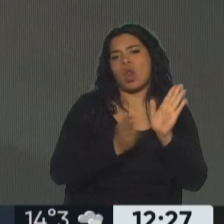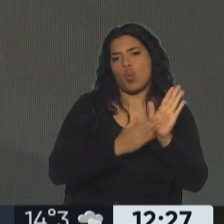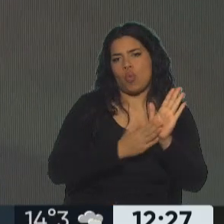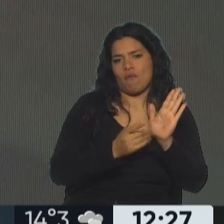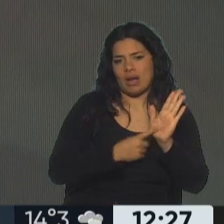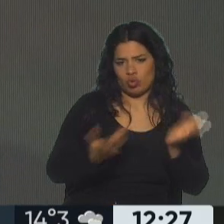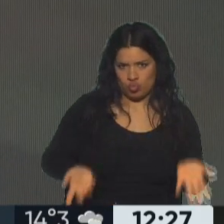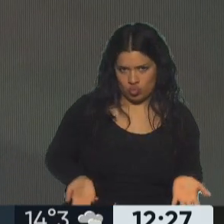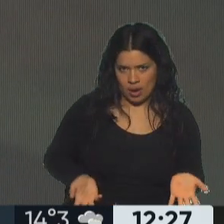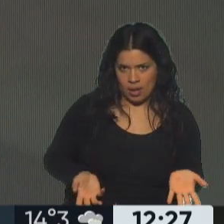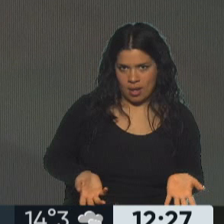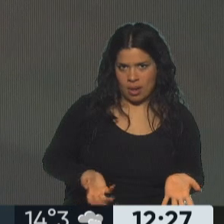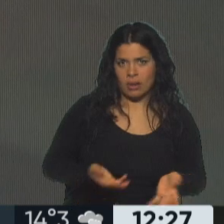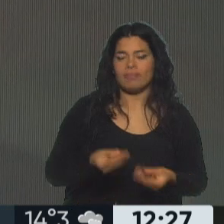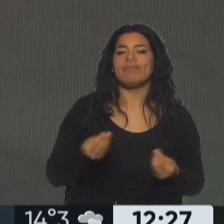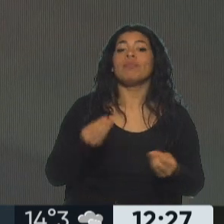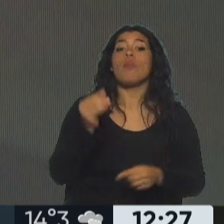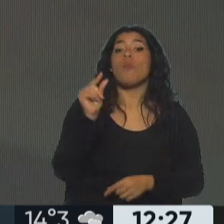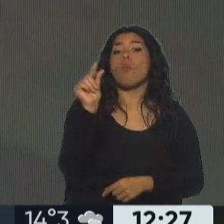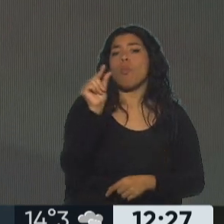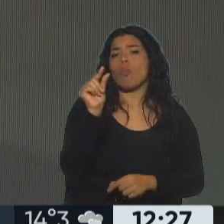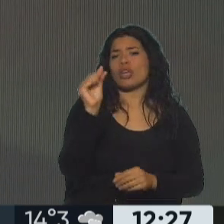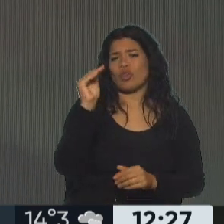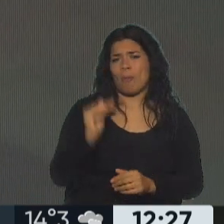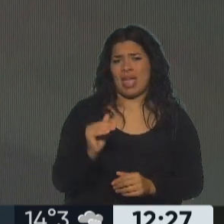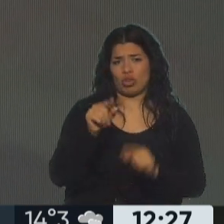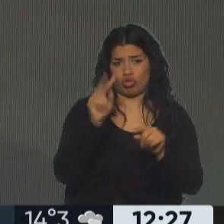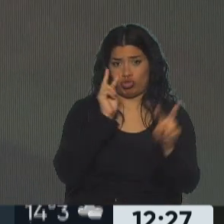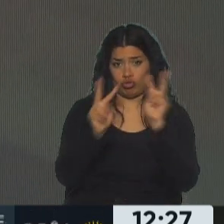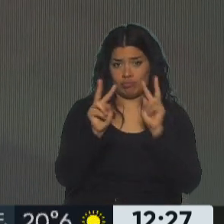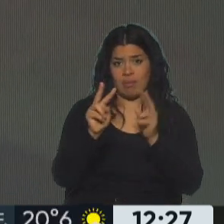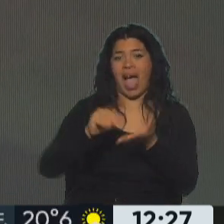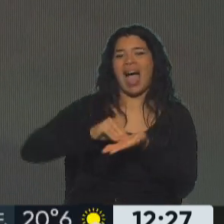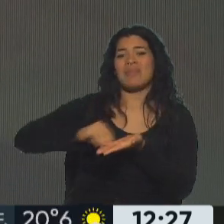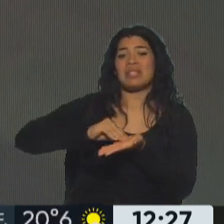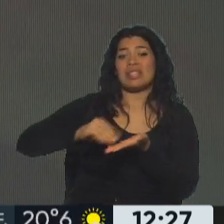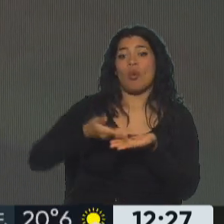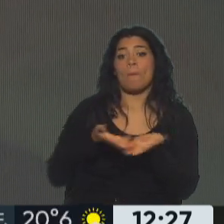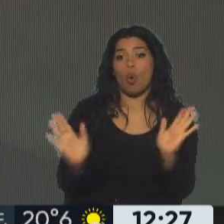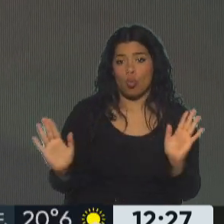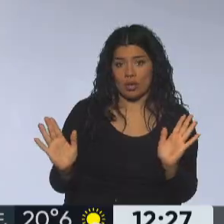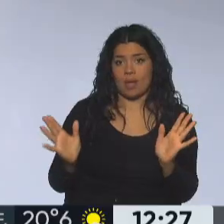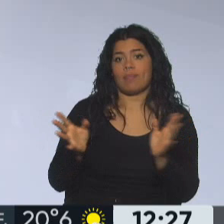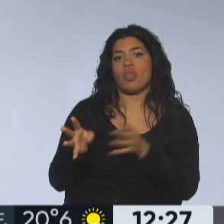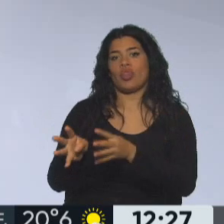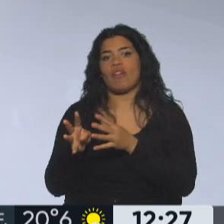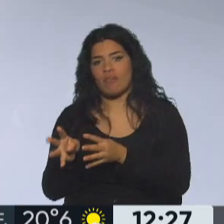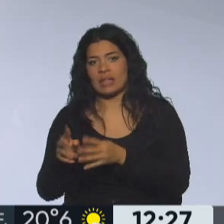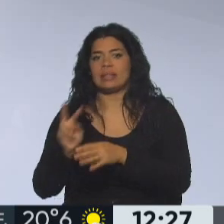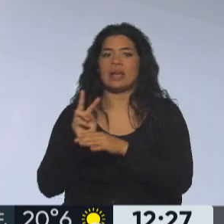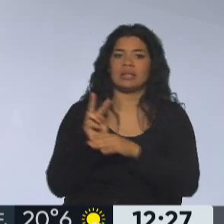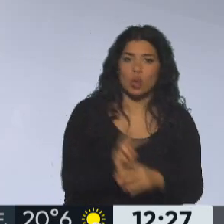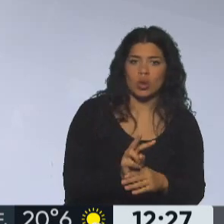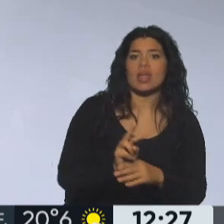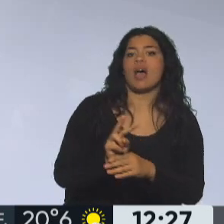industria manufacturera. Un poco menos, fíjate vos la importancia que tiene la administración pública, porque acá estamos hablando de defensa, seguridad,